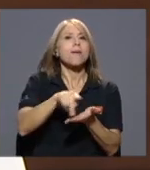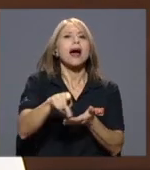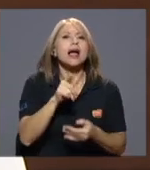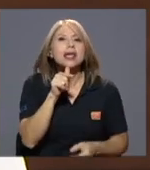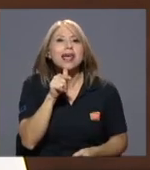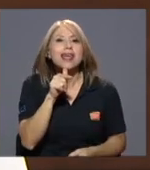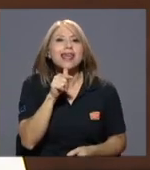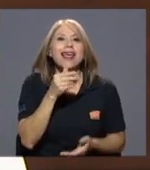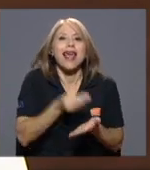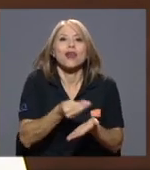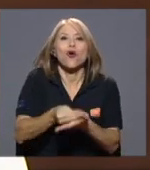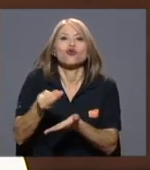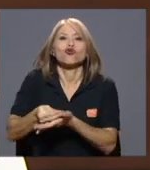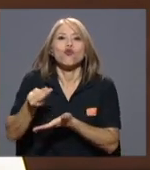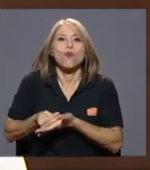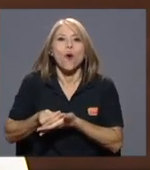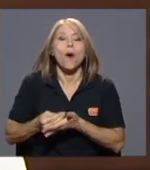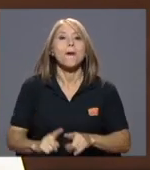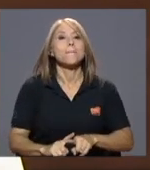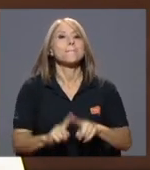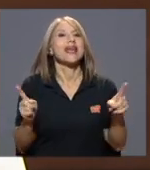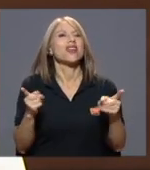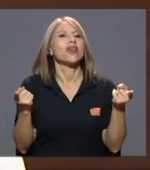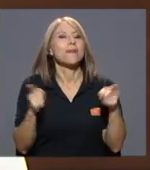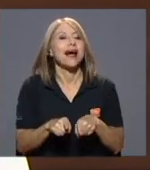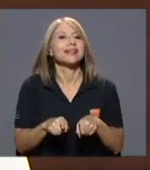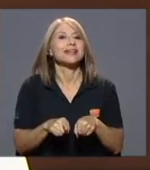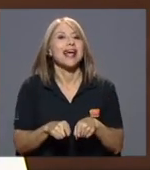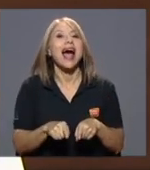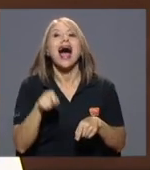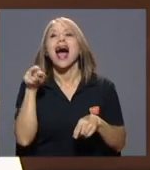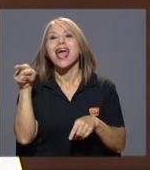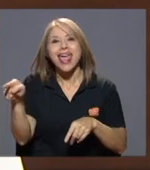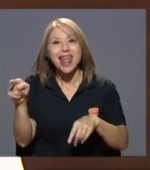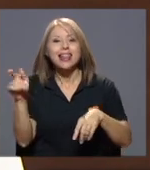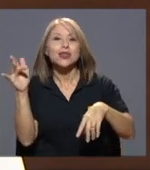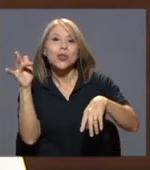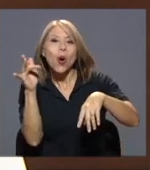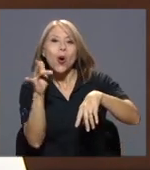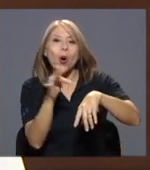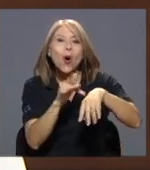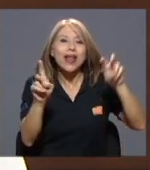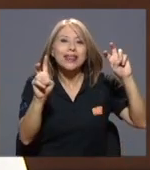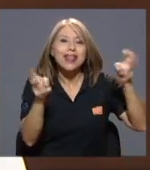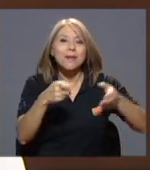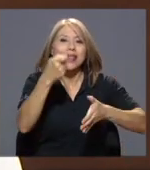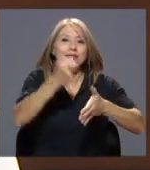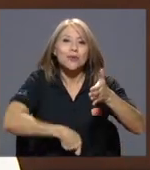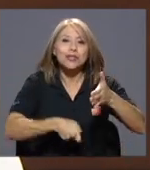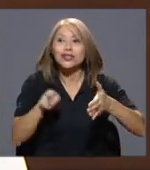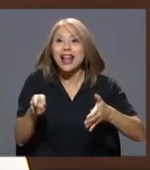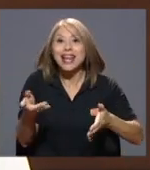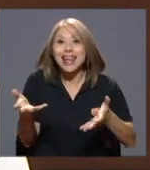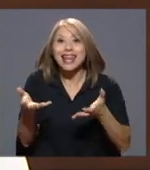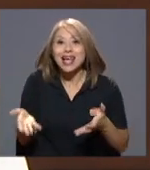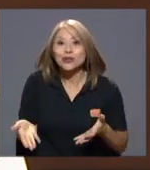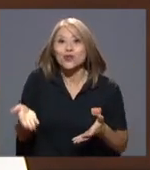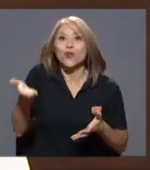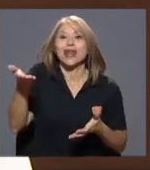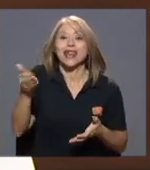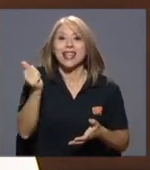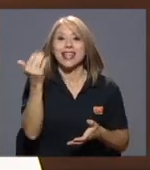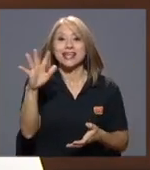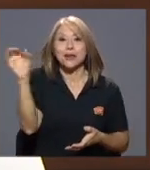el pecado original es que él tocó el tema de los impuestos. Él quería incluso subir el impuesto de ventas al 15%, que